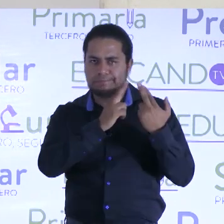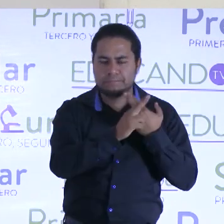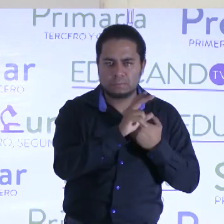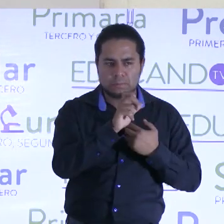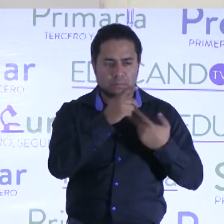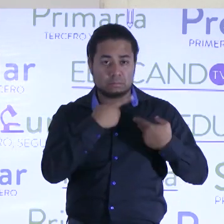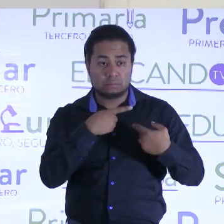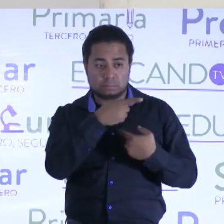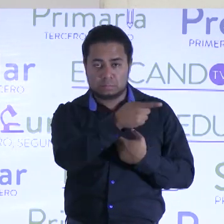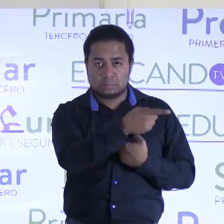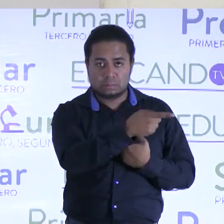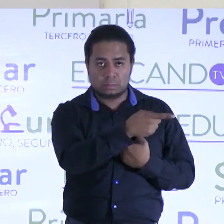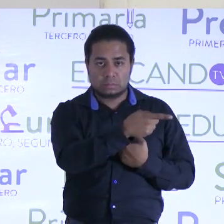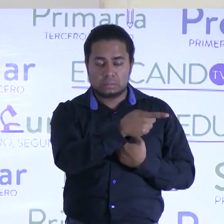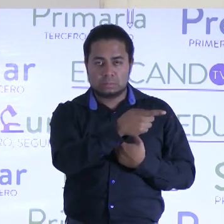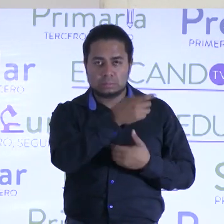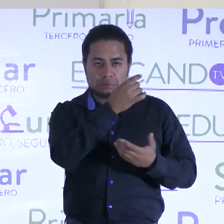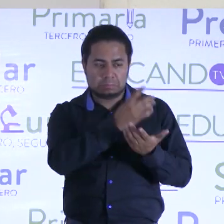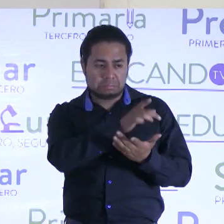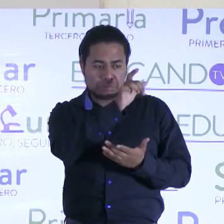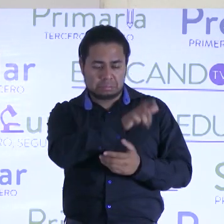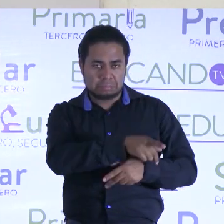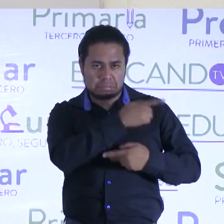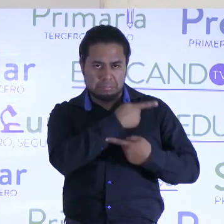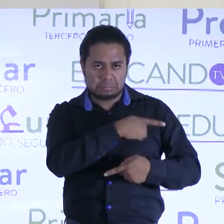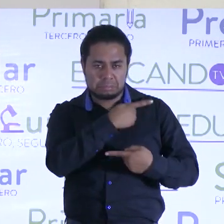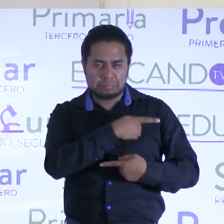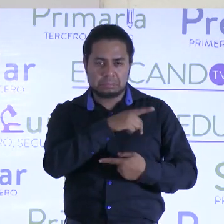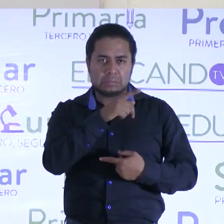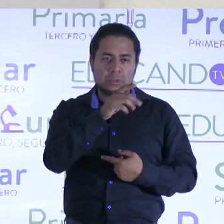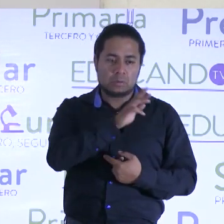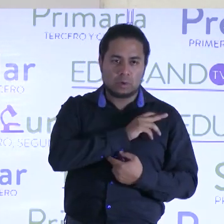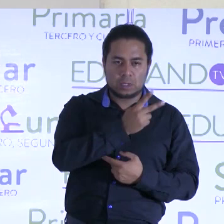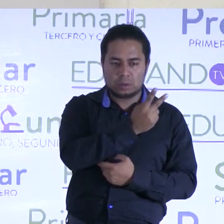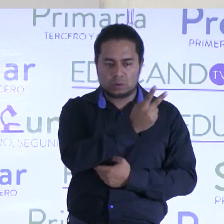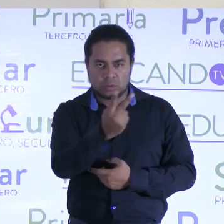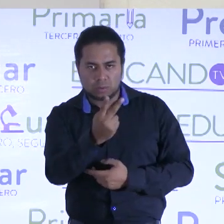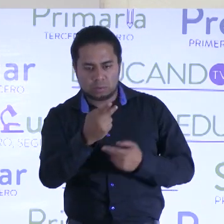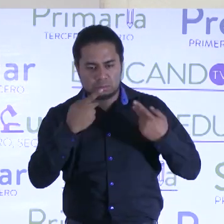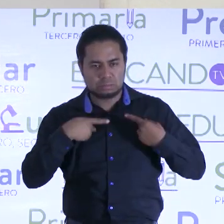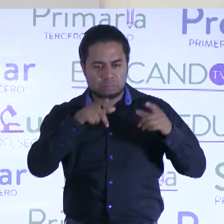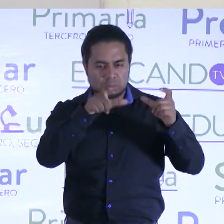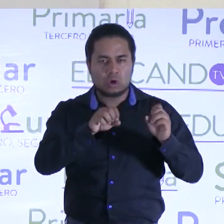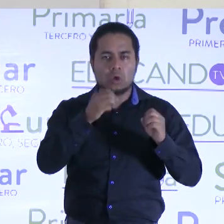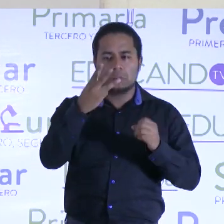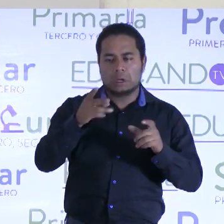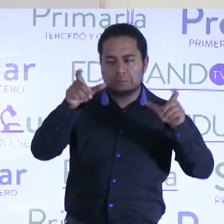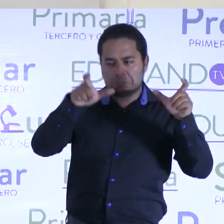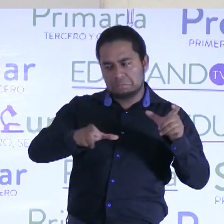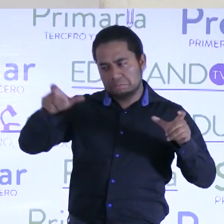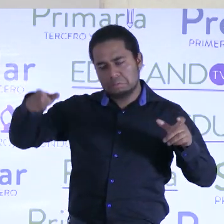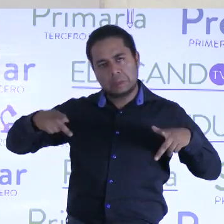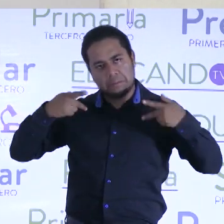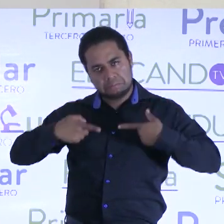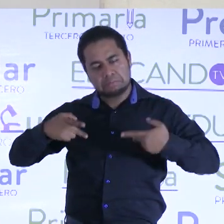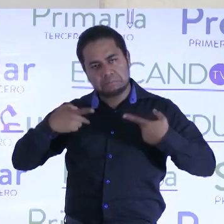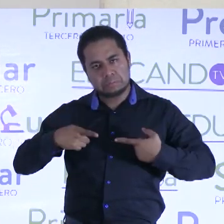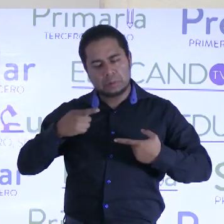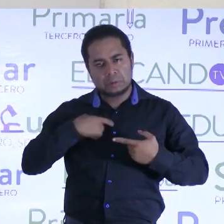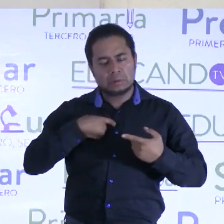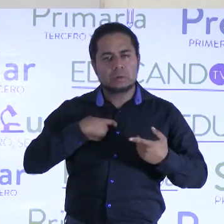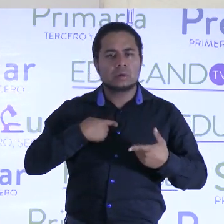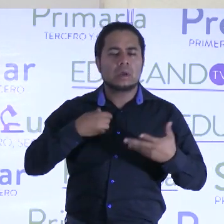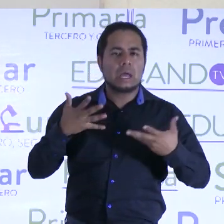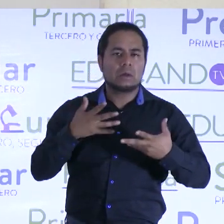respetar los turnos cuando nuestro entrevistado no solo es una persona, pueden ser 2 o pueden